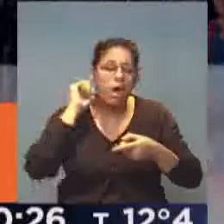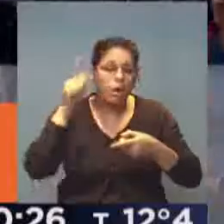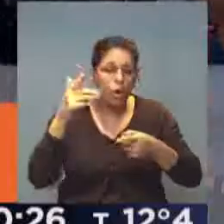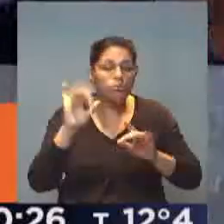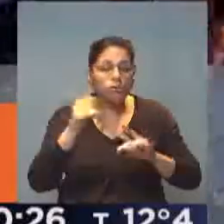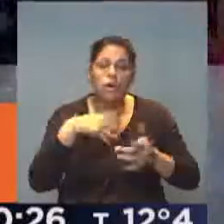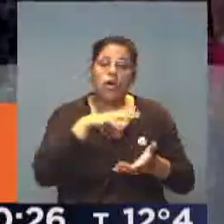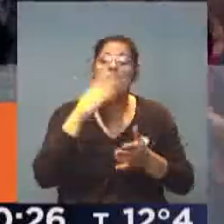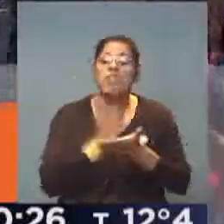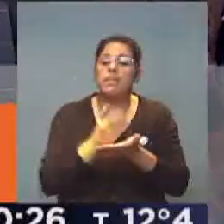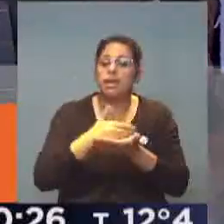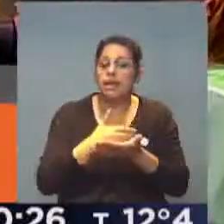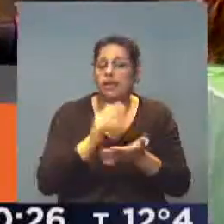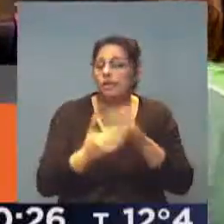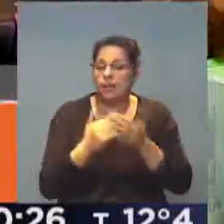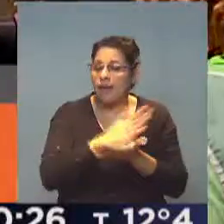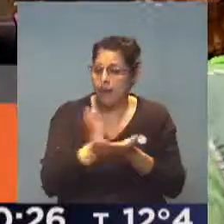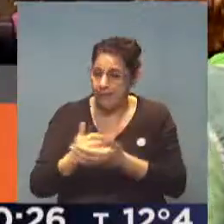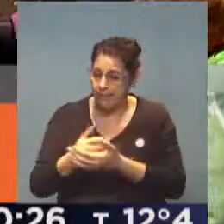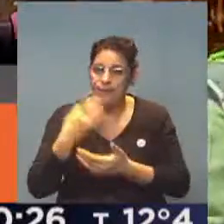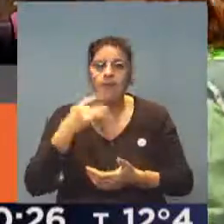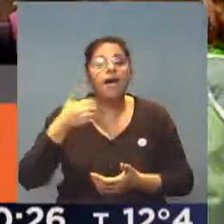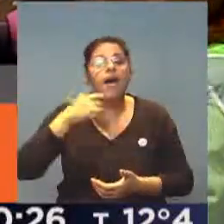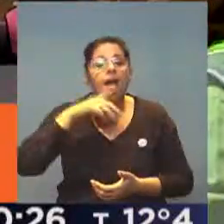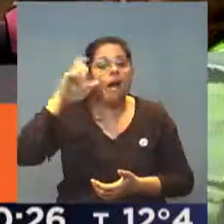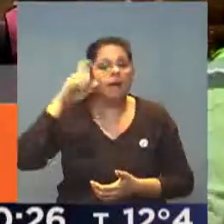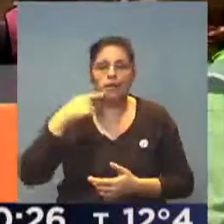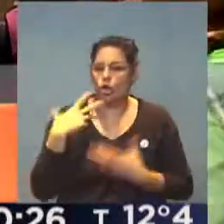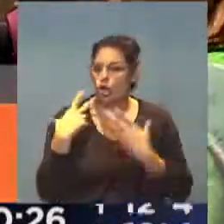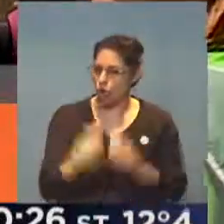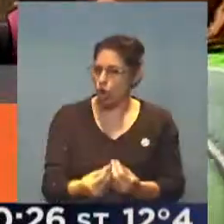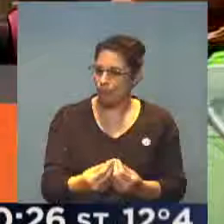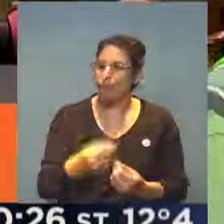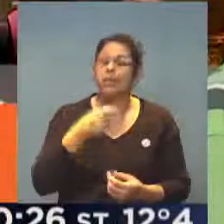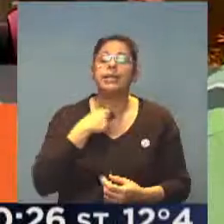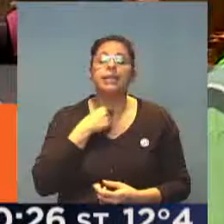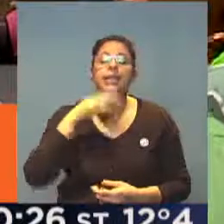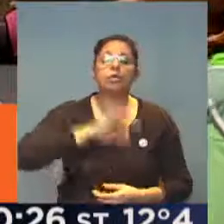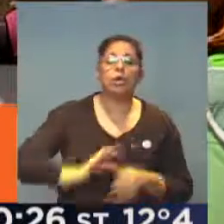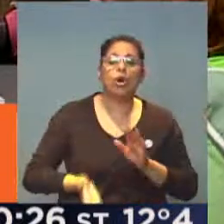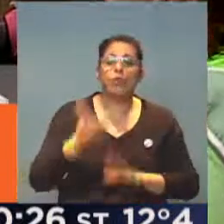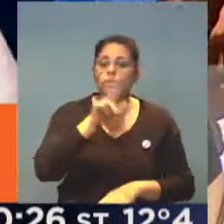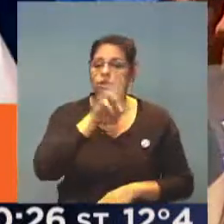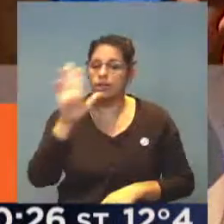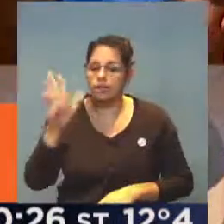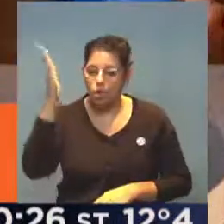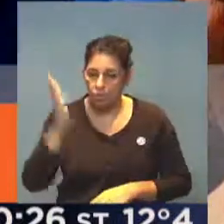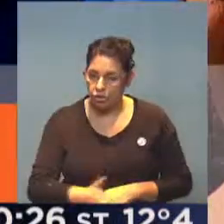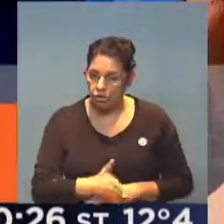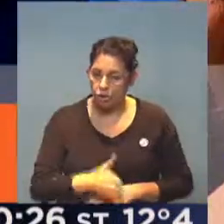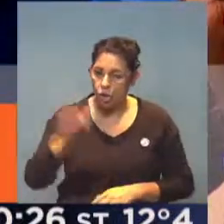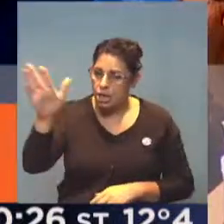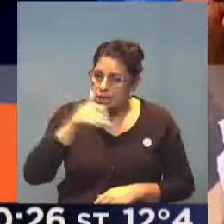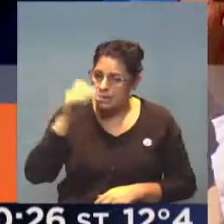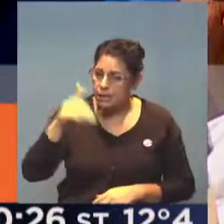ATE, la Asociación de Trabajadores del Estado, rechazó el acuerdo paritario. En reclamo de un 35% de aumento salarial, convocó a